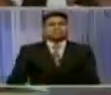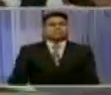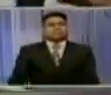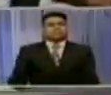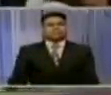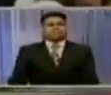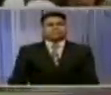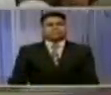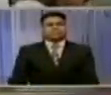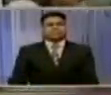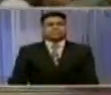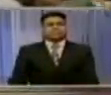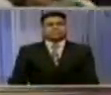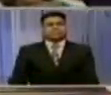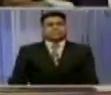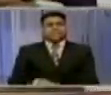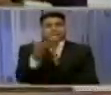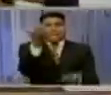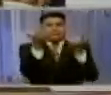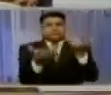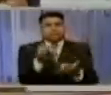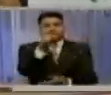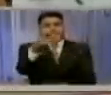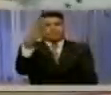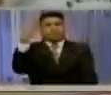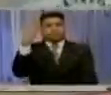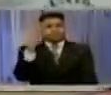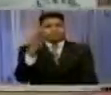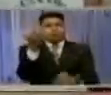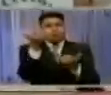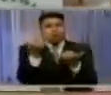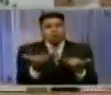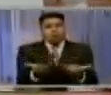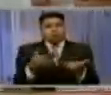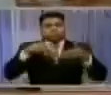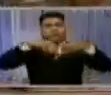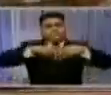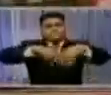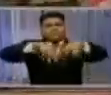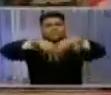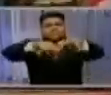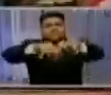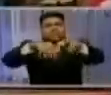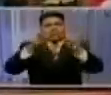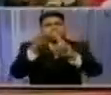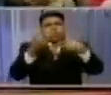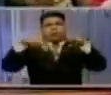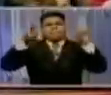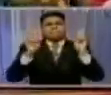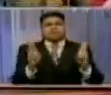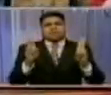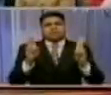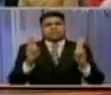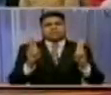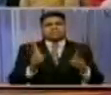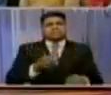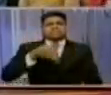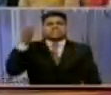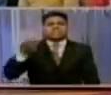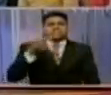Ya ustedes hoy han marchado en paz, siempre que el pueblo